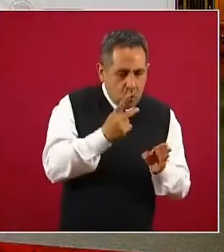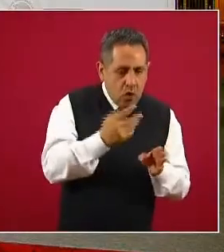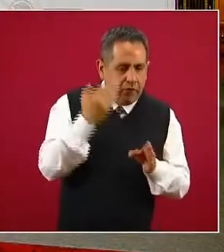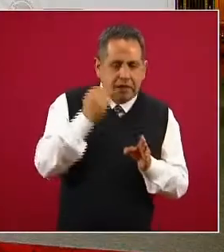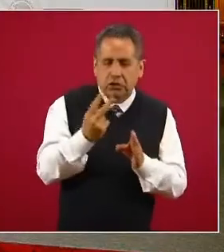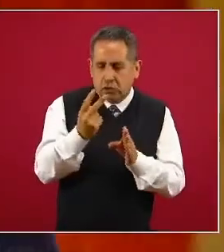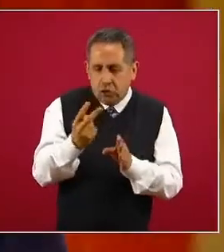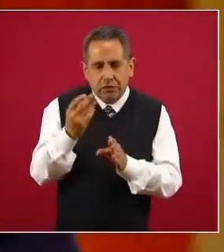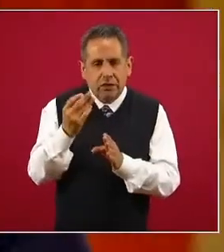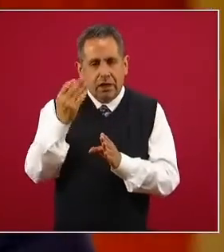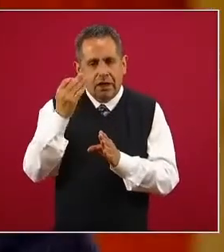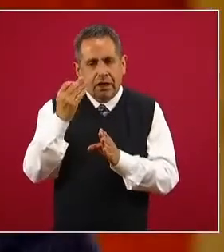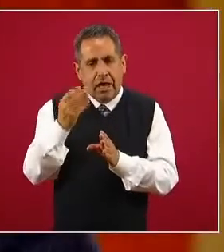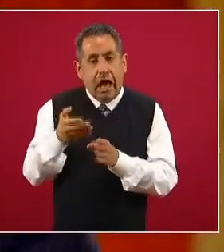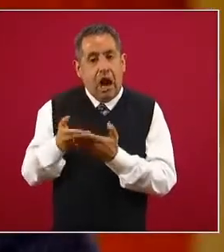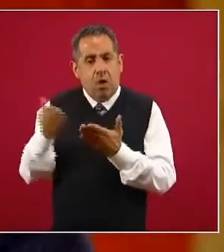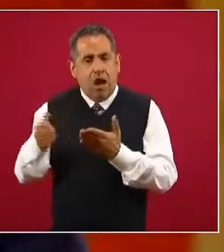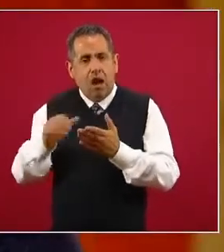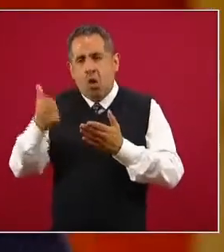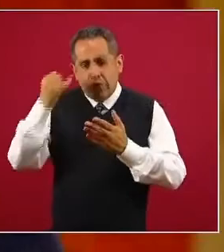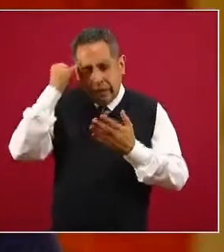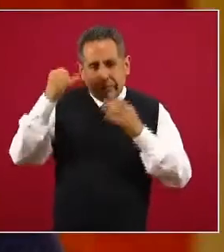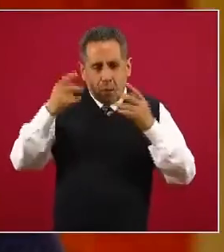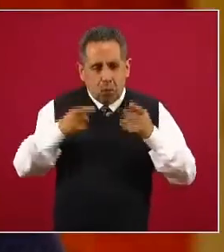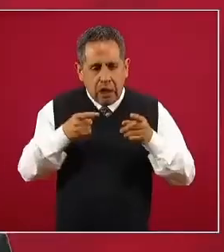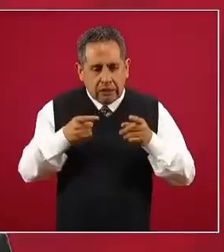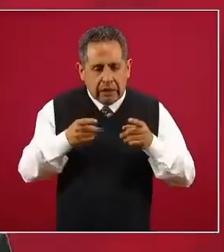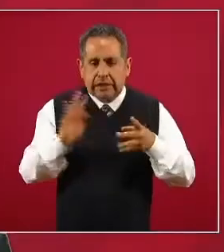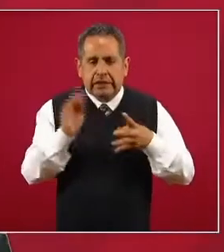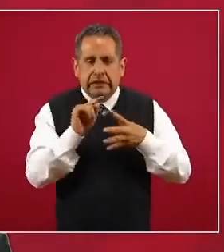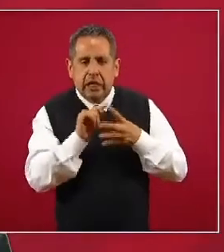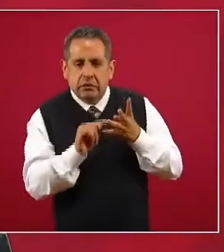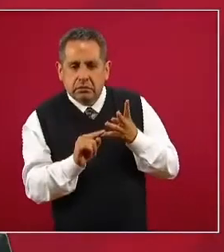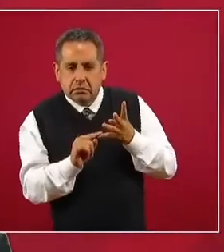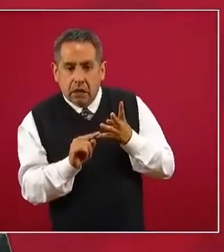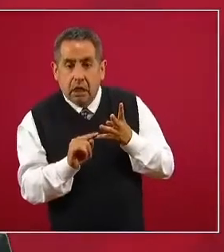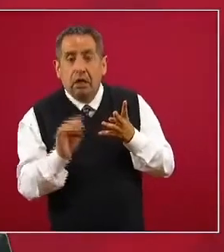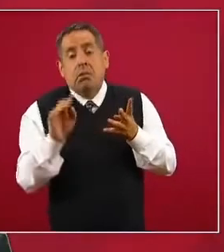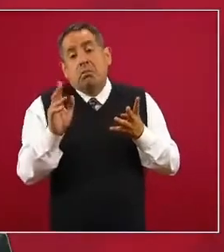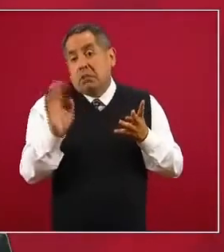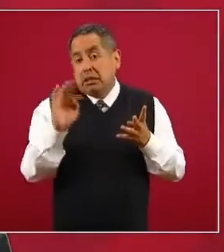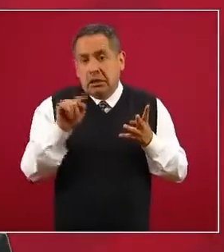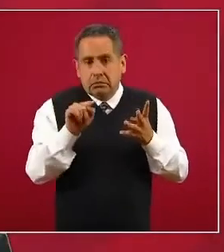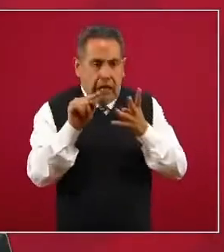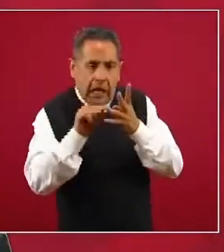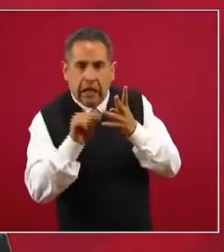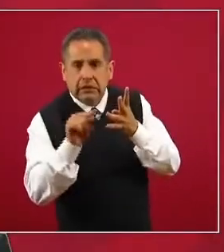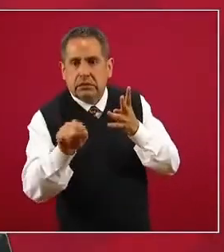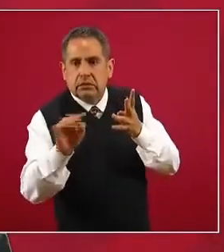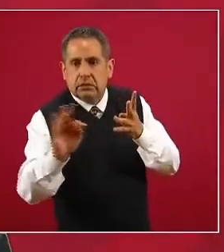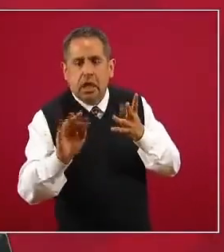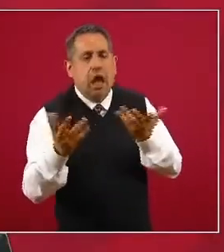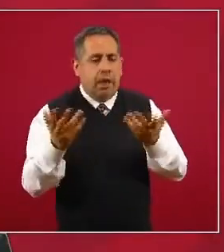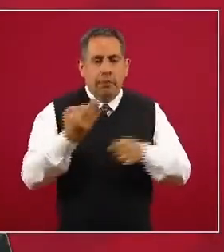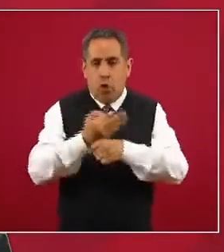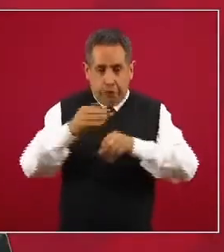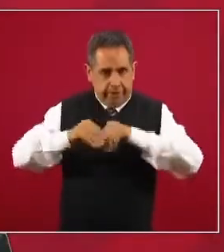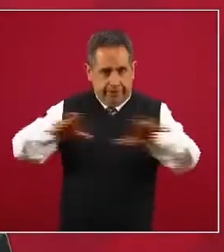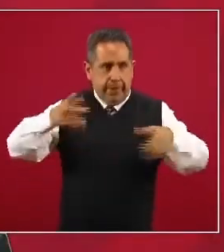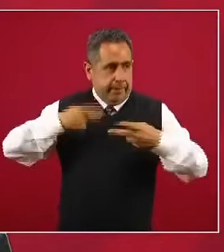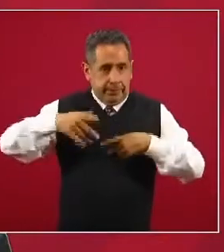la fase 2 y de otras vacunas. Entonces, ahí es hacia lo que vamos. Lo que quiero dejarle en claro a la población